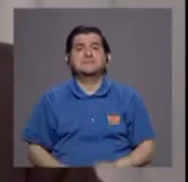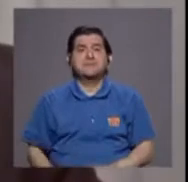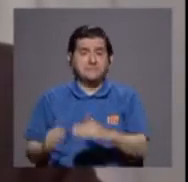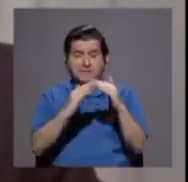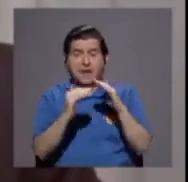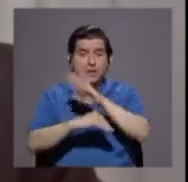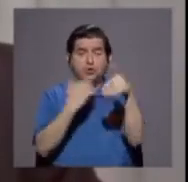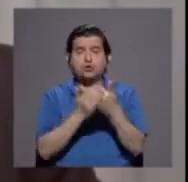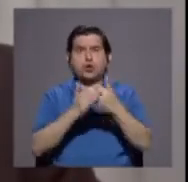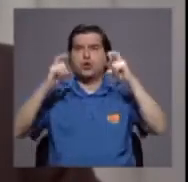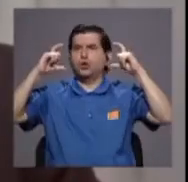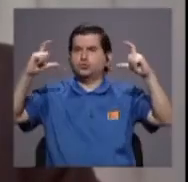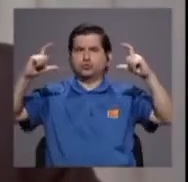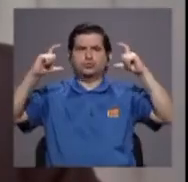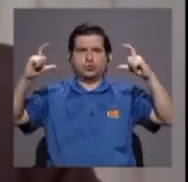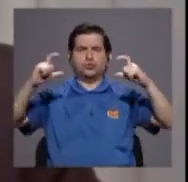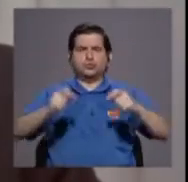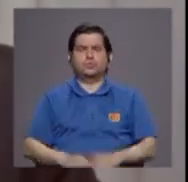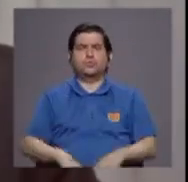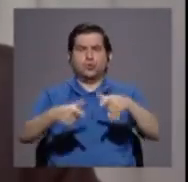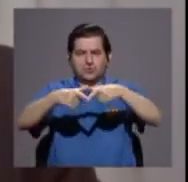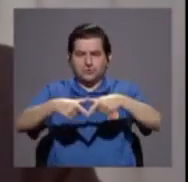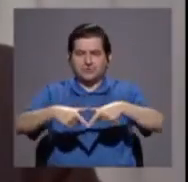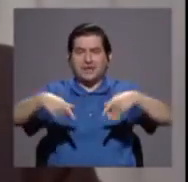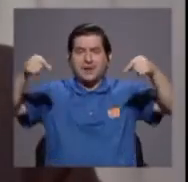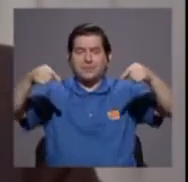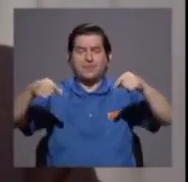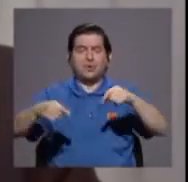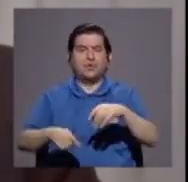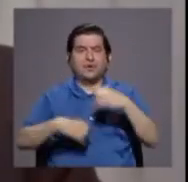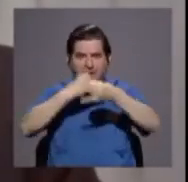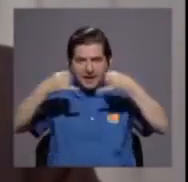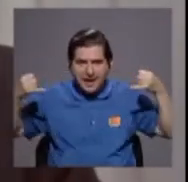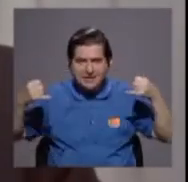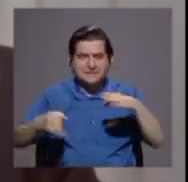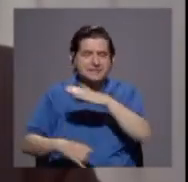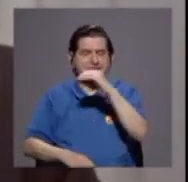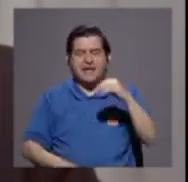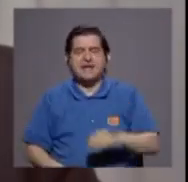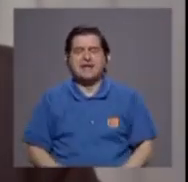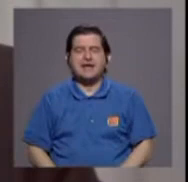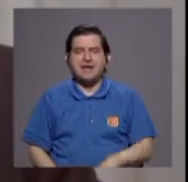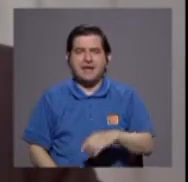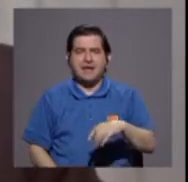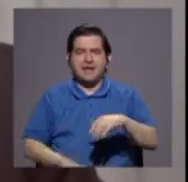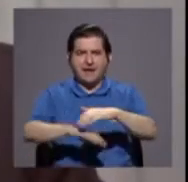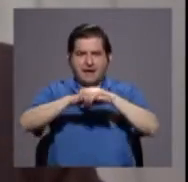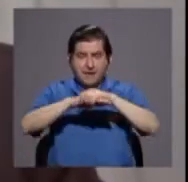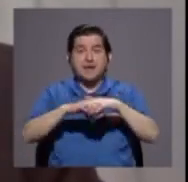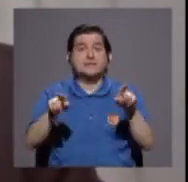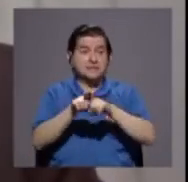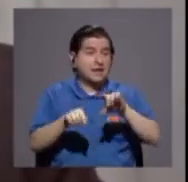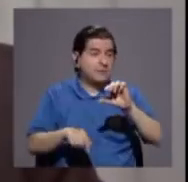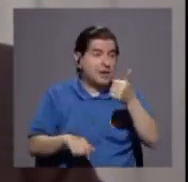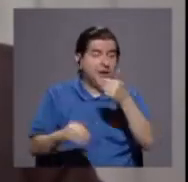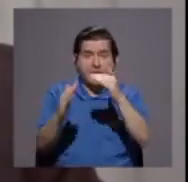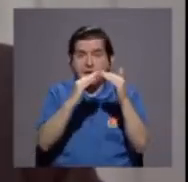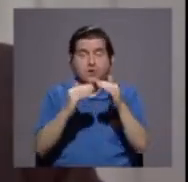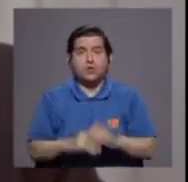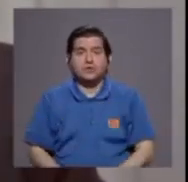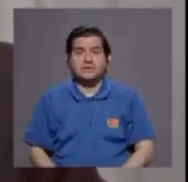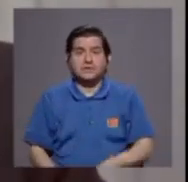la rotulación está en japonés y en inglés, en muchos lugares, en chino, en coreano también.